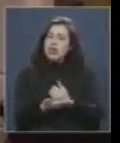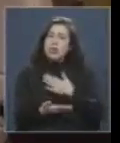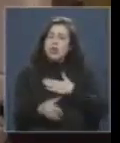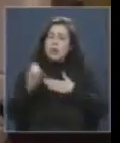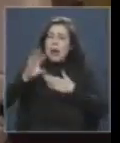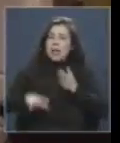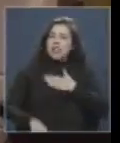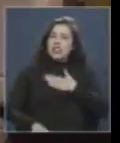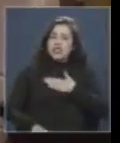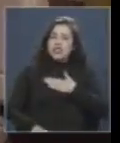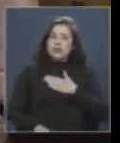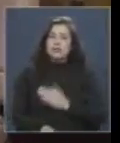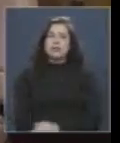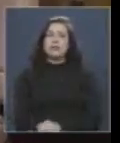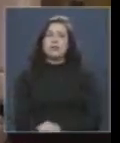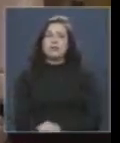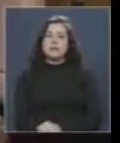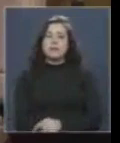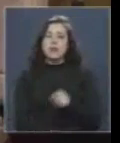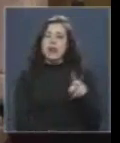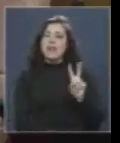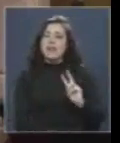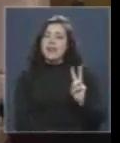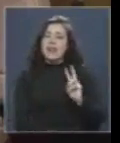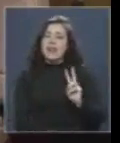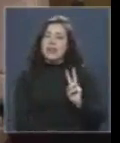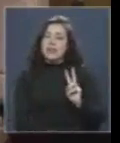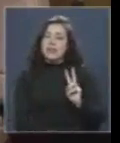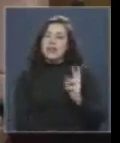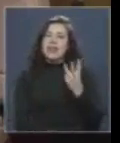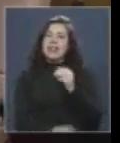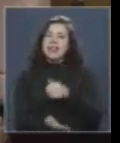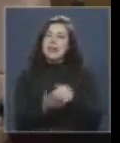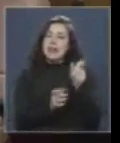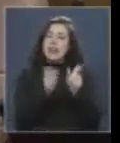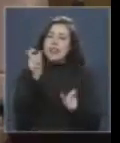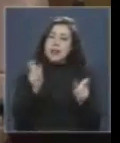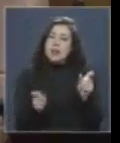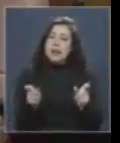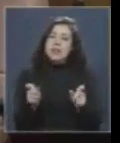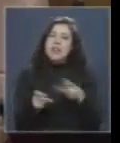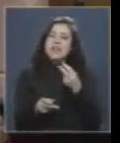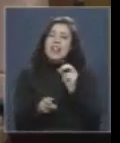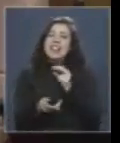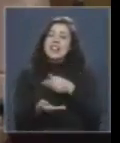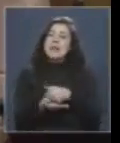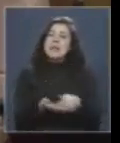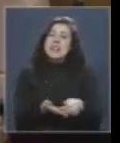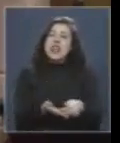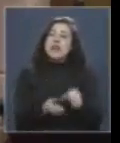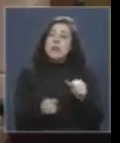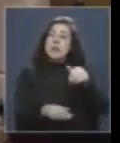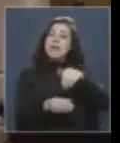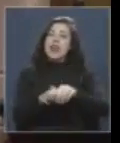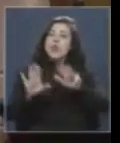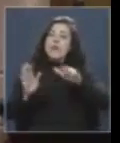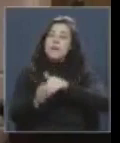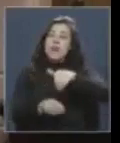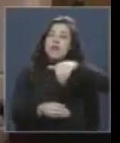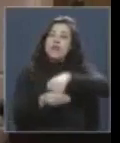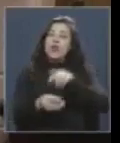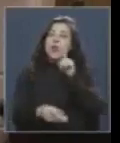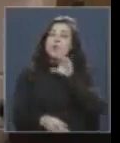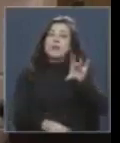me lo pagué yo, para que usted lo sepa. Hay en Venezuela 30 millones de habitantes, 20 millones habilitados para votar, 9 millones votaron. En la